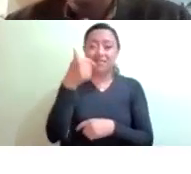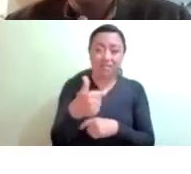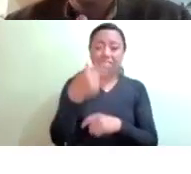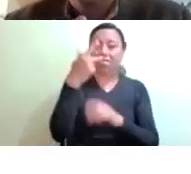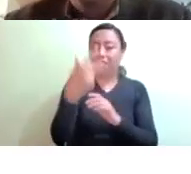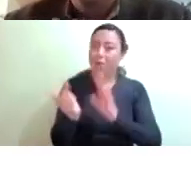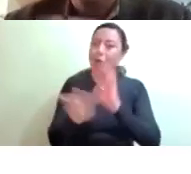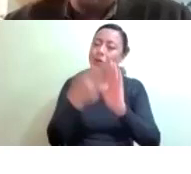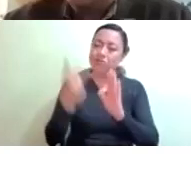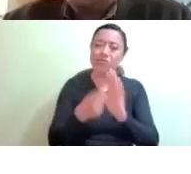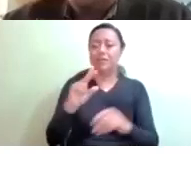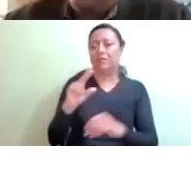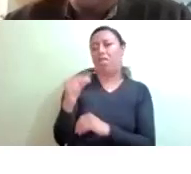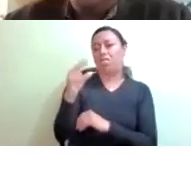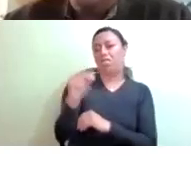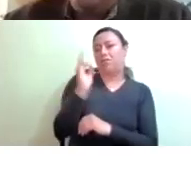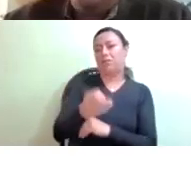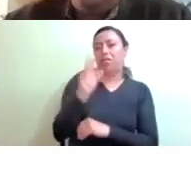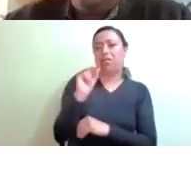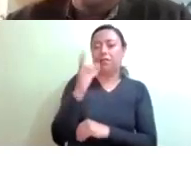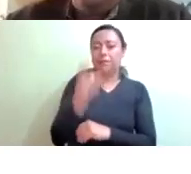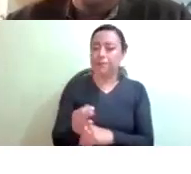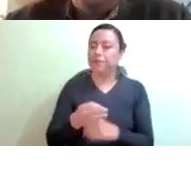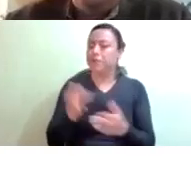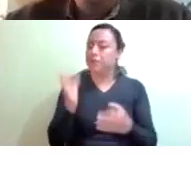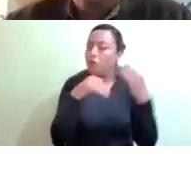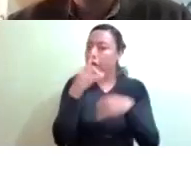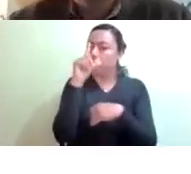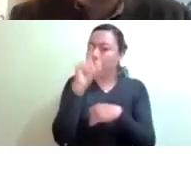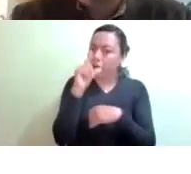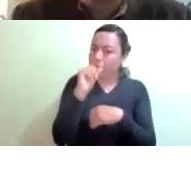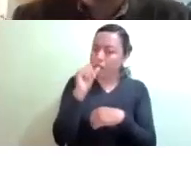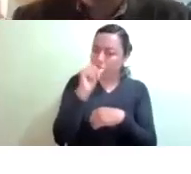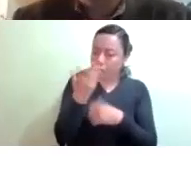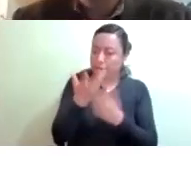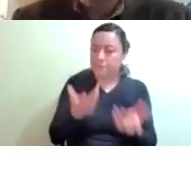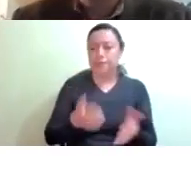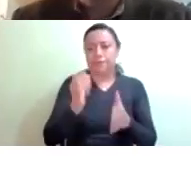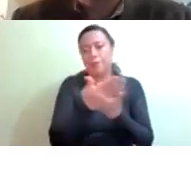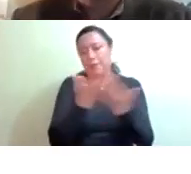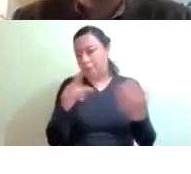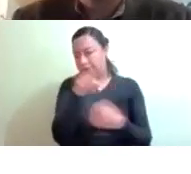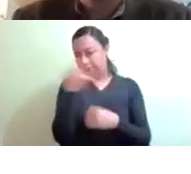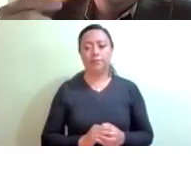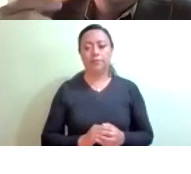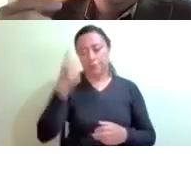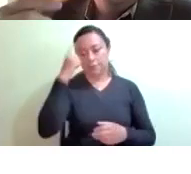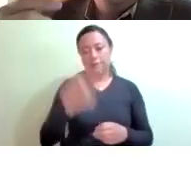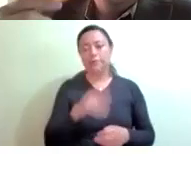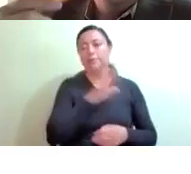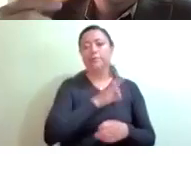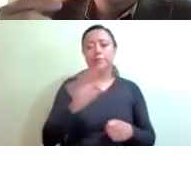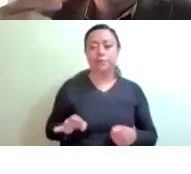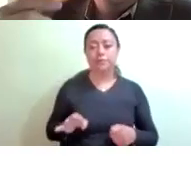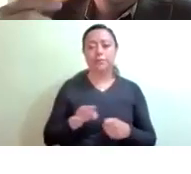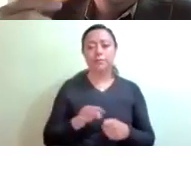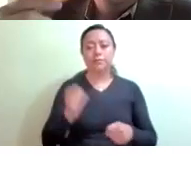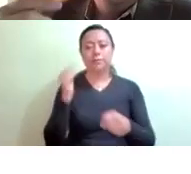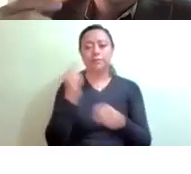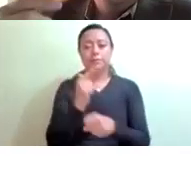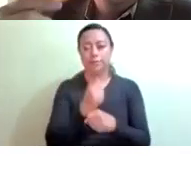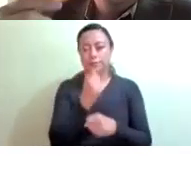final. Y todas esas falencias, imagínense en los lugares donde no hay esa retroalimentación entre el MP